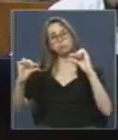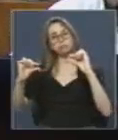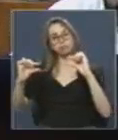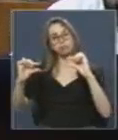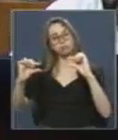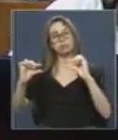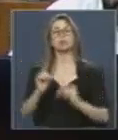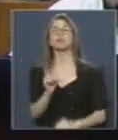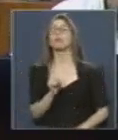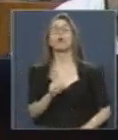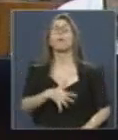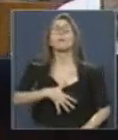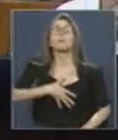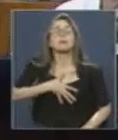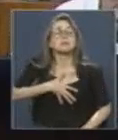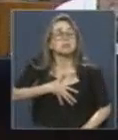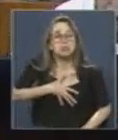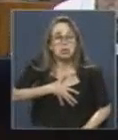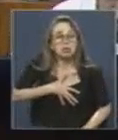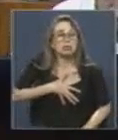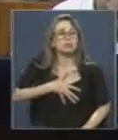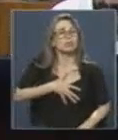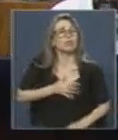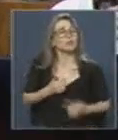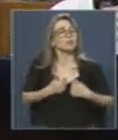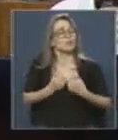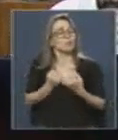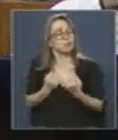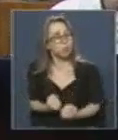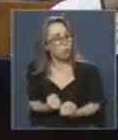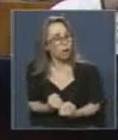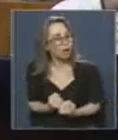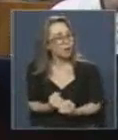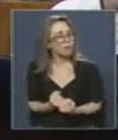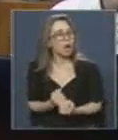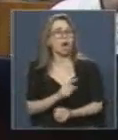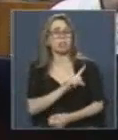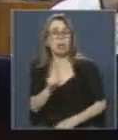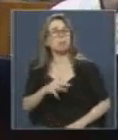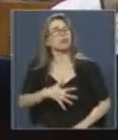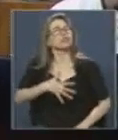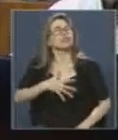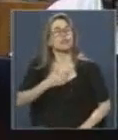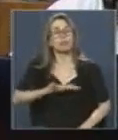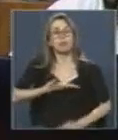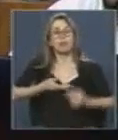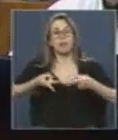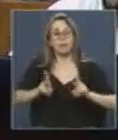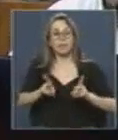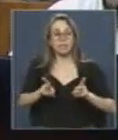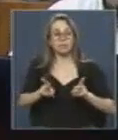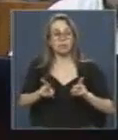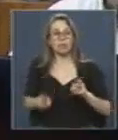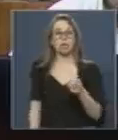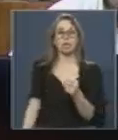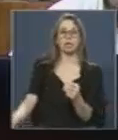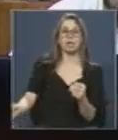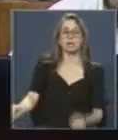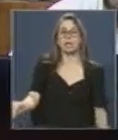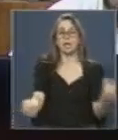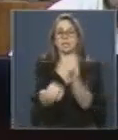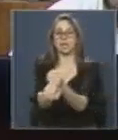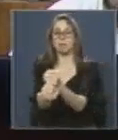no me siento ni en condiciones ni con el derecho de reemplazar a los trabajadores